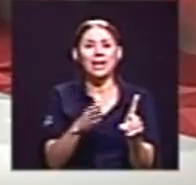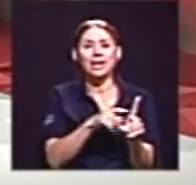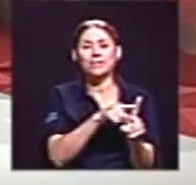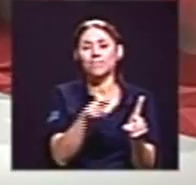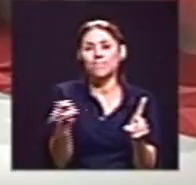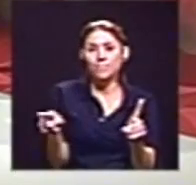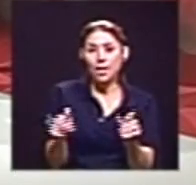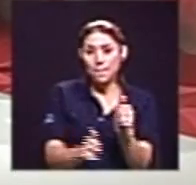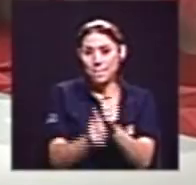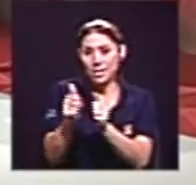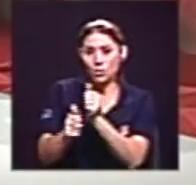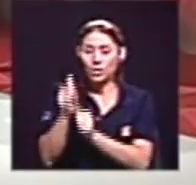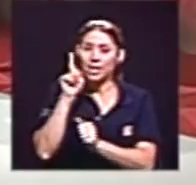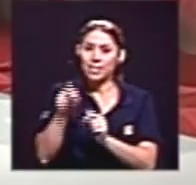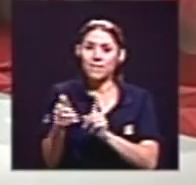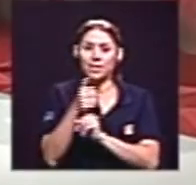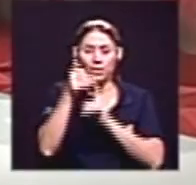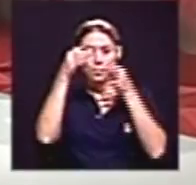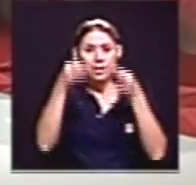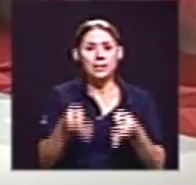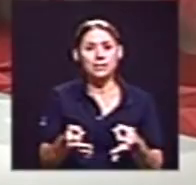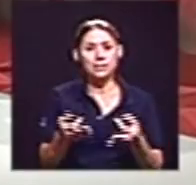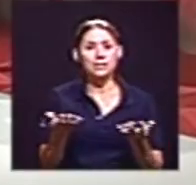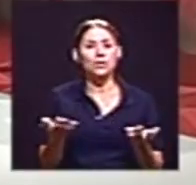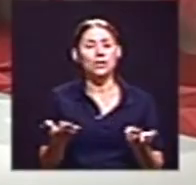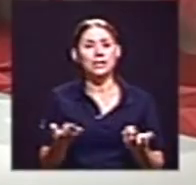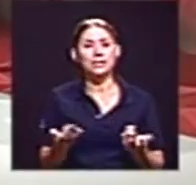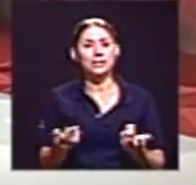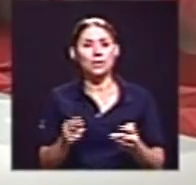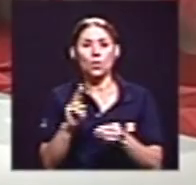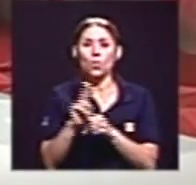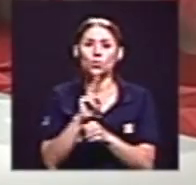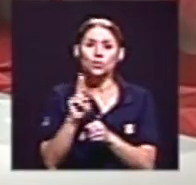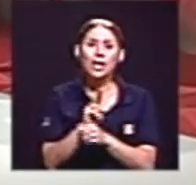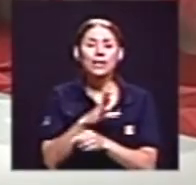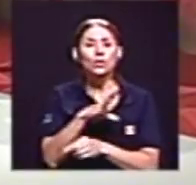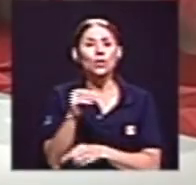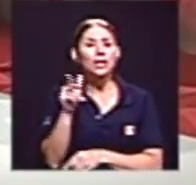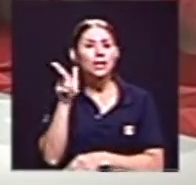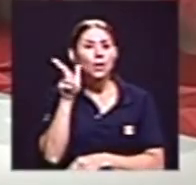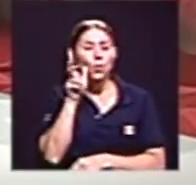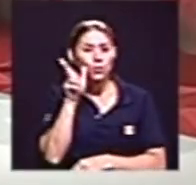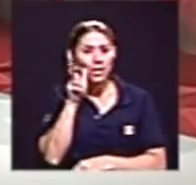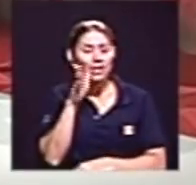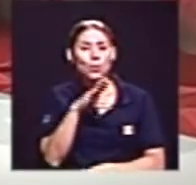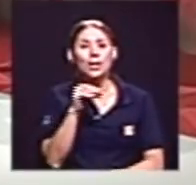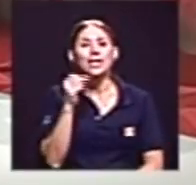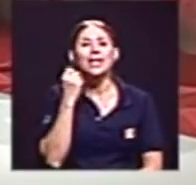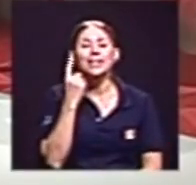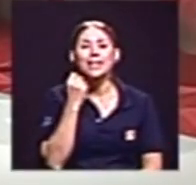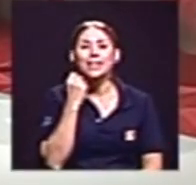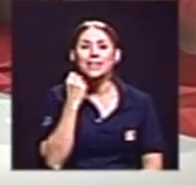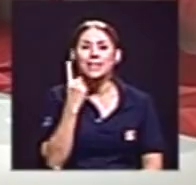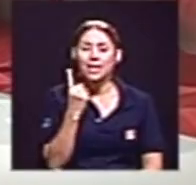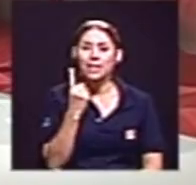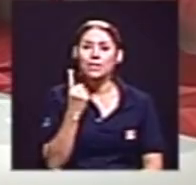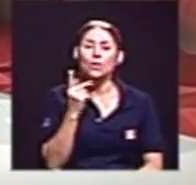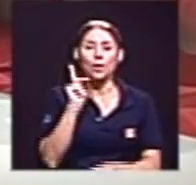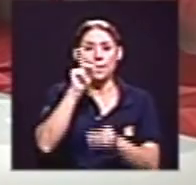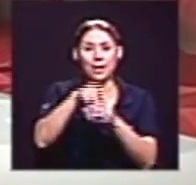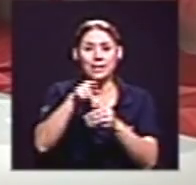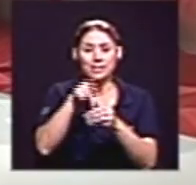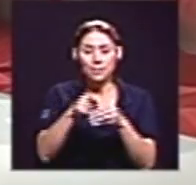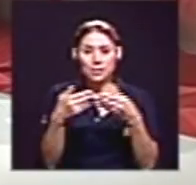debería adoptar las decisiones, usando y desde luego oyendo, entendiendo, con una participación muy amplia de los grupos